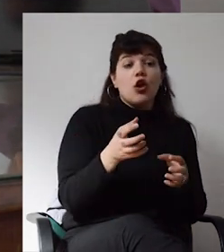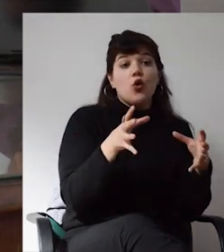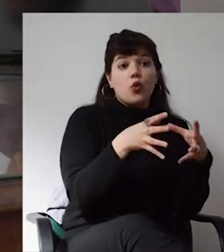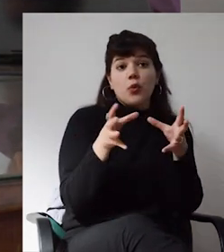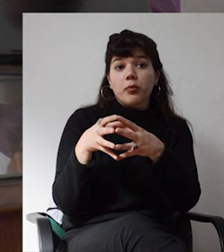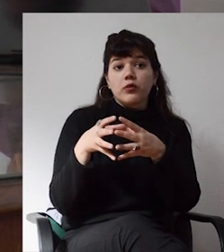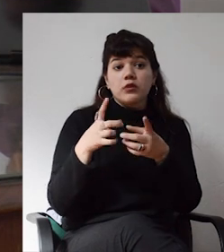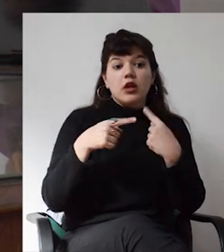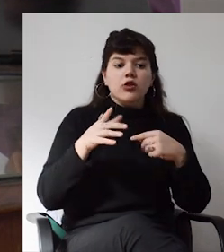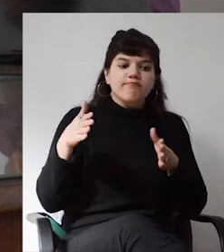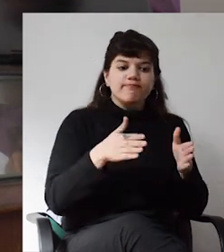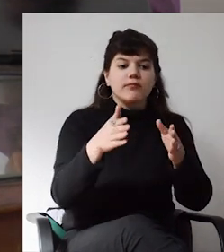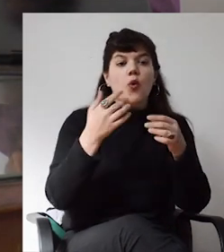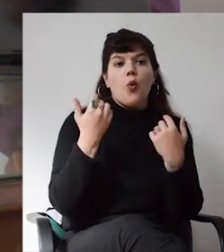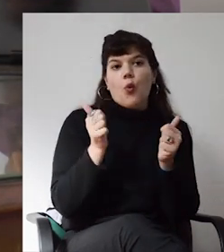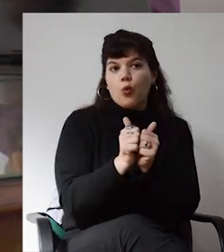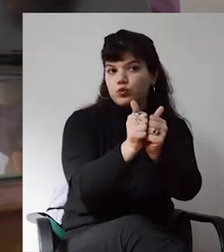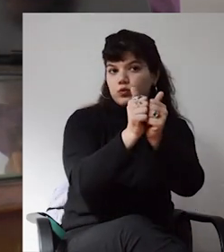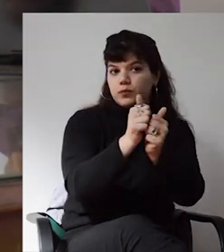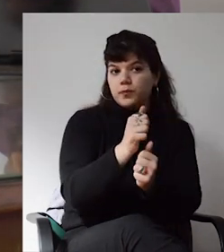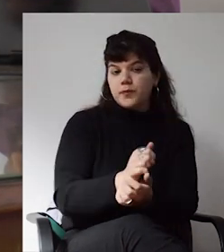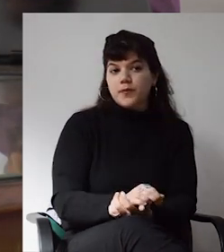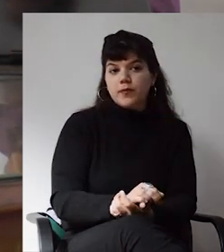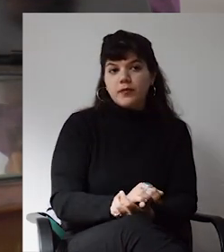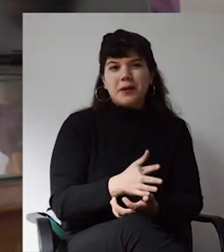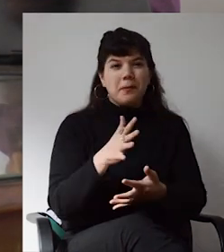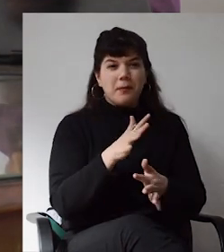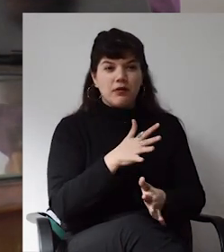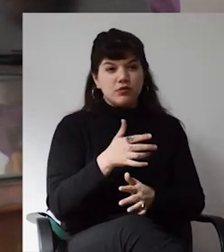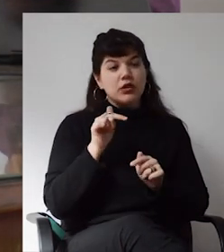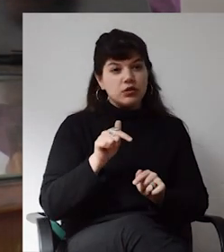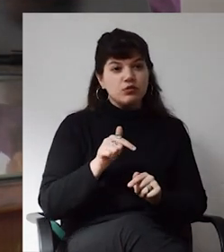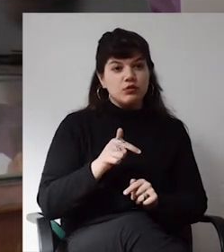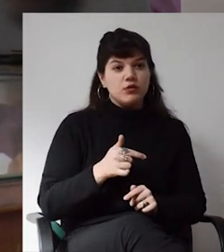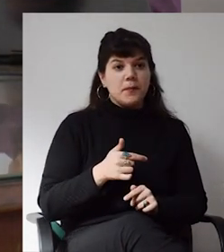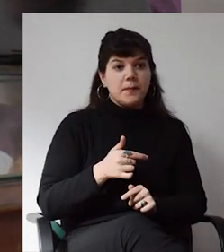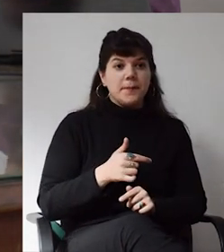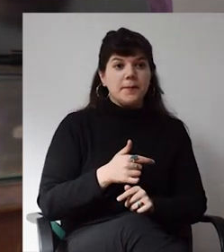resolución de por dónde vamos a ir transitando. Más o menos,